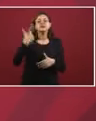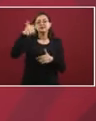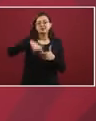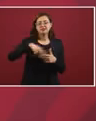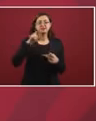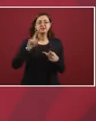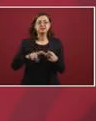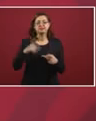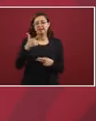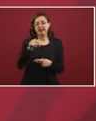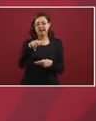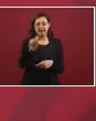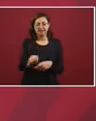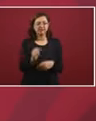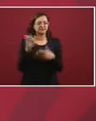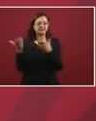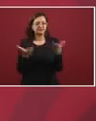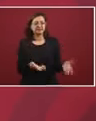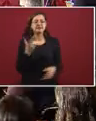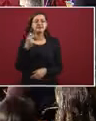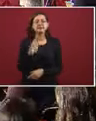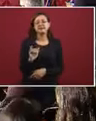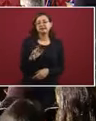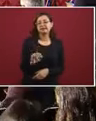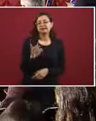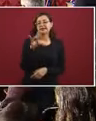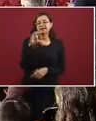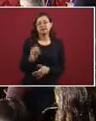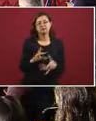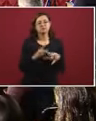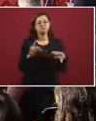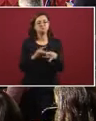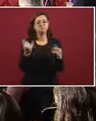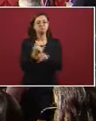Ricardo Schaefer va a informarnos.